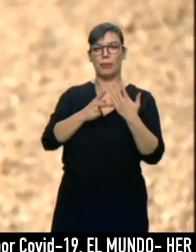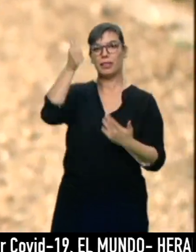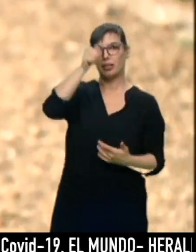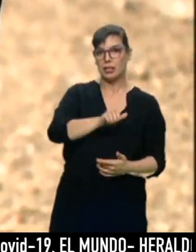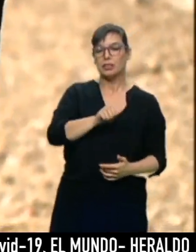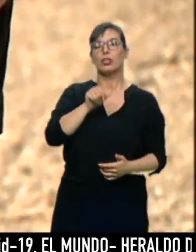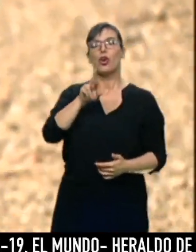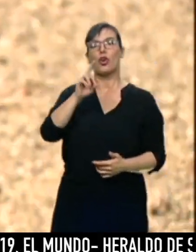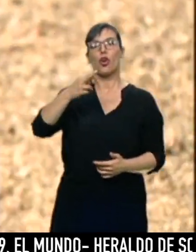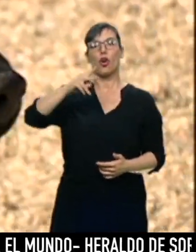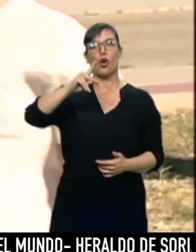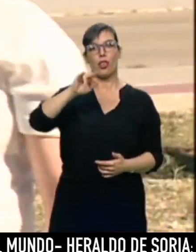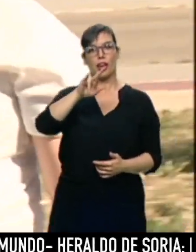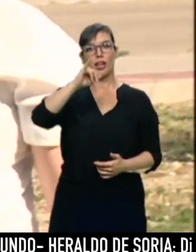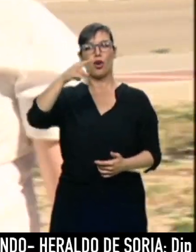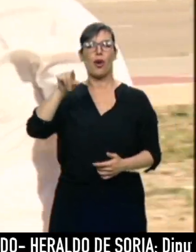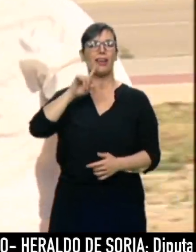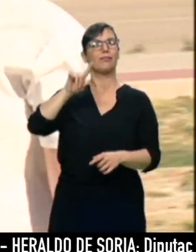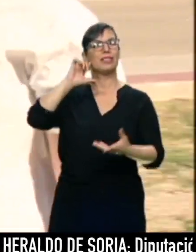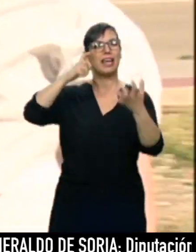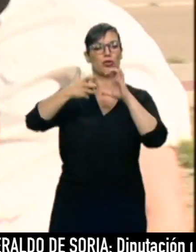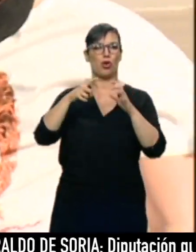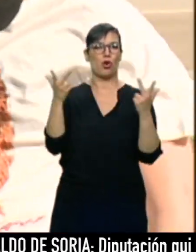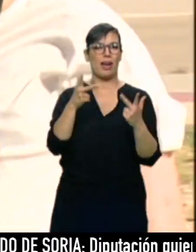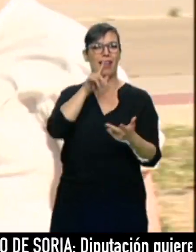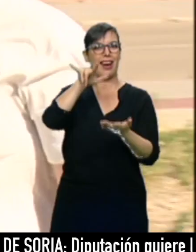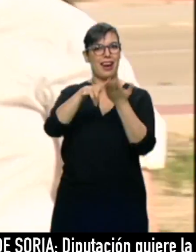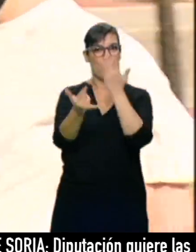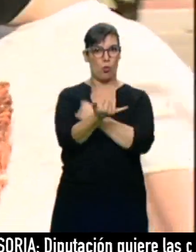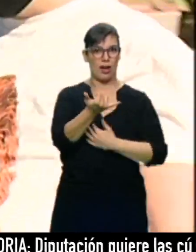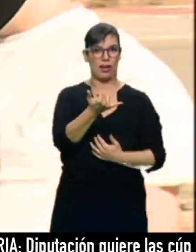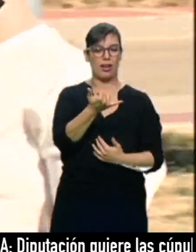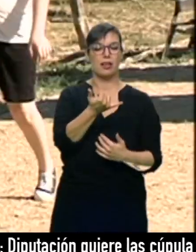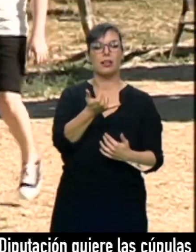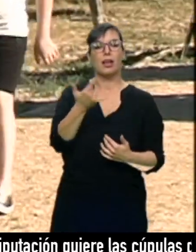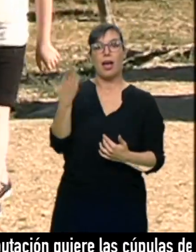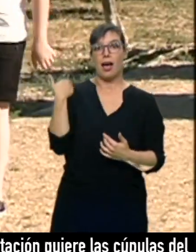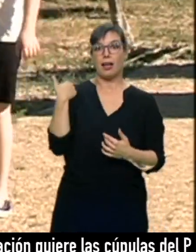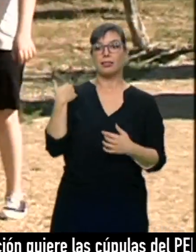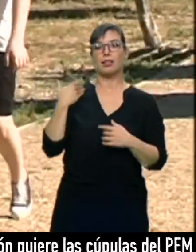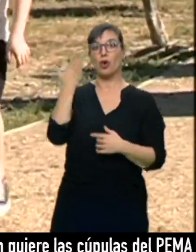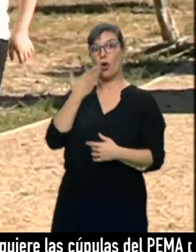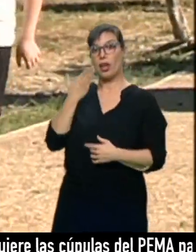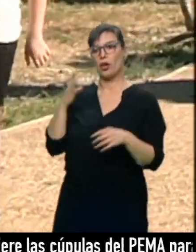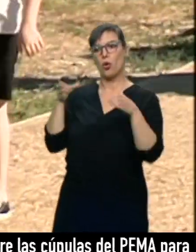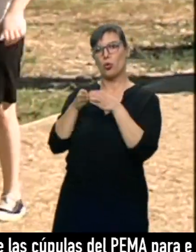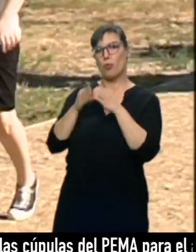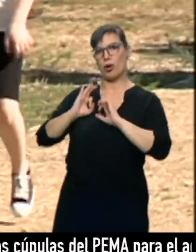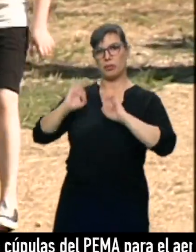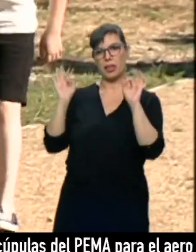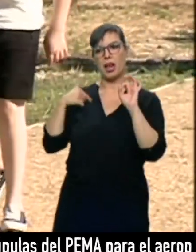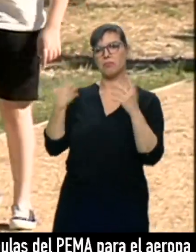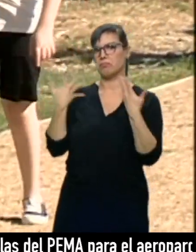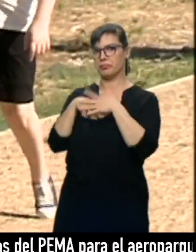un trastorno grave del lenguaje. Hasta este curso estudiaba en una unidad especializada y estaba integrado con el resto de compañeros, pero con el salto